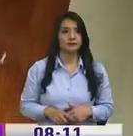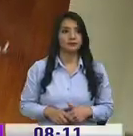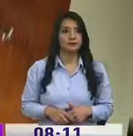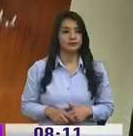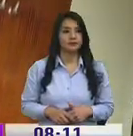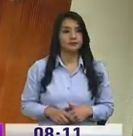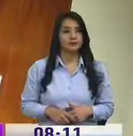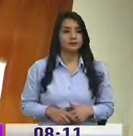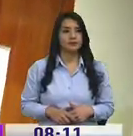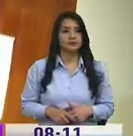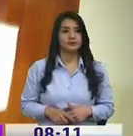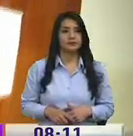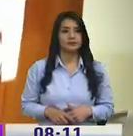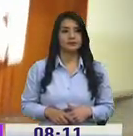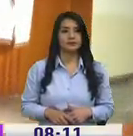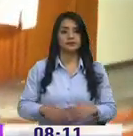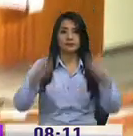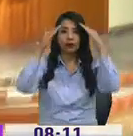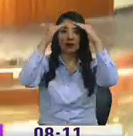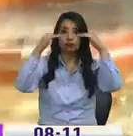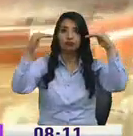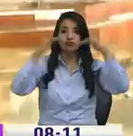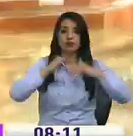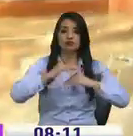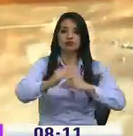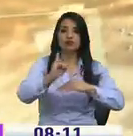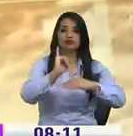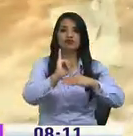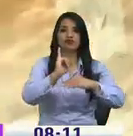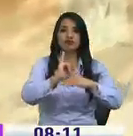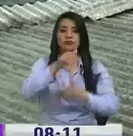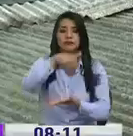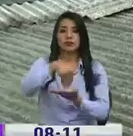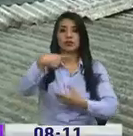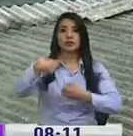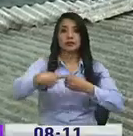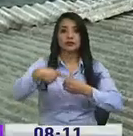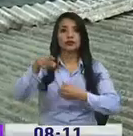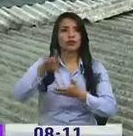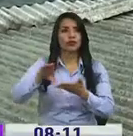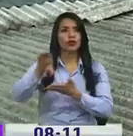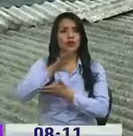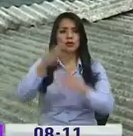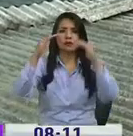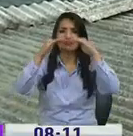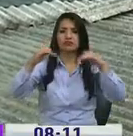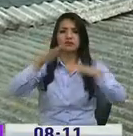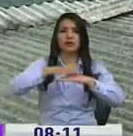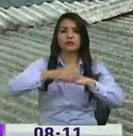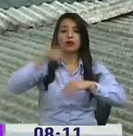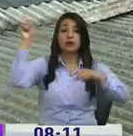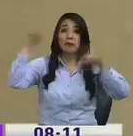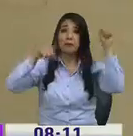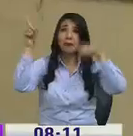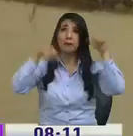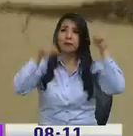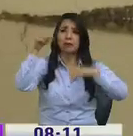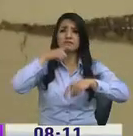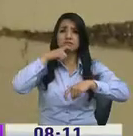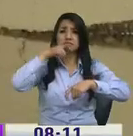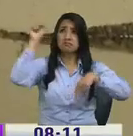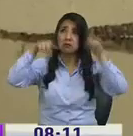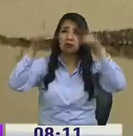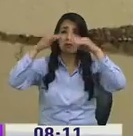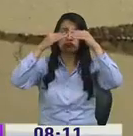La capilla de la Unidad Educativa La Providencia, ubicada en el Centro Histórico. Esto tras la acumulación de granizo luego de las intensas precipitaciones del